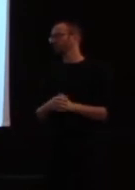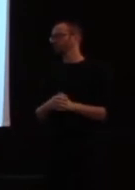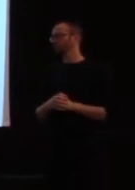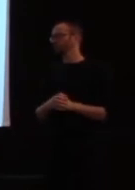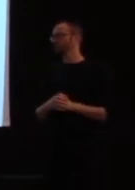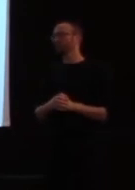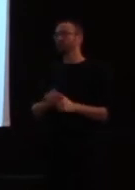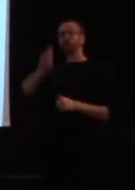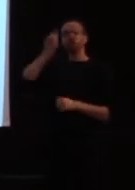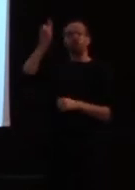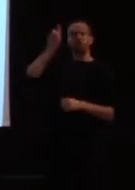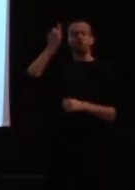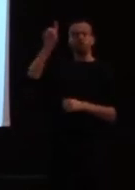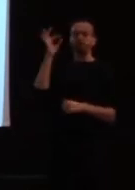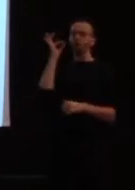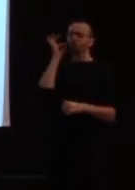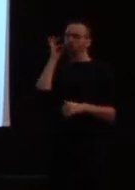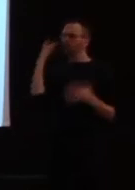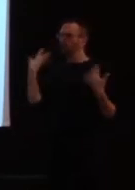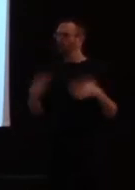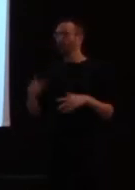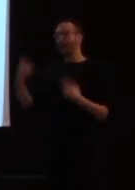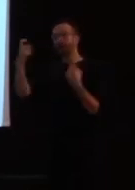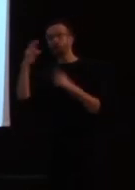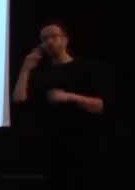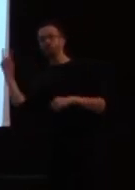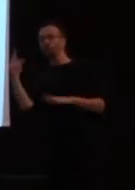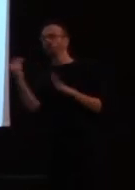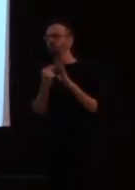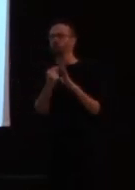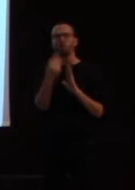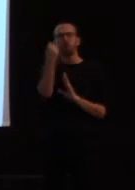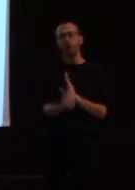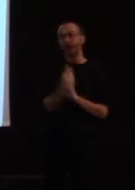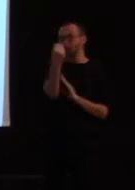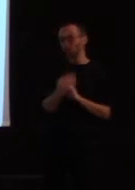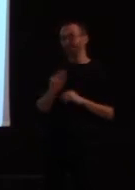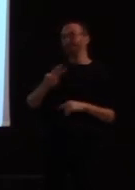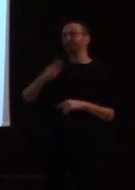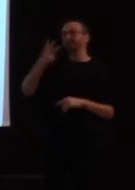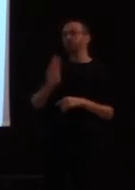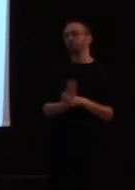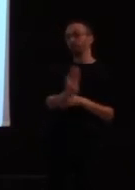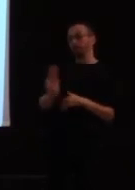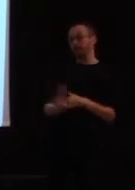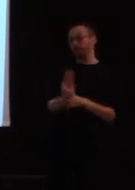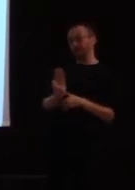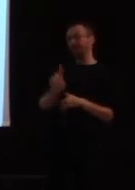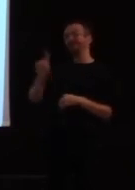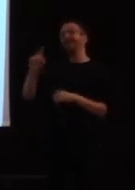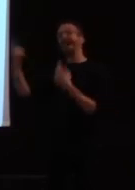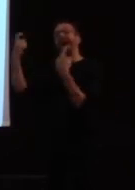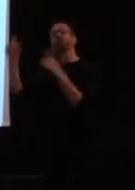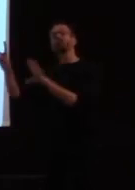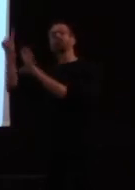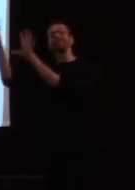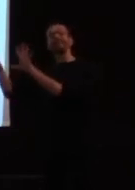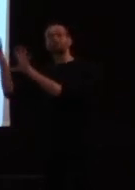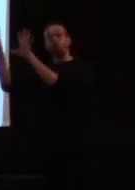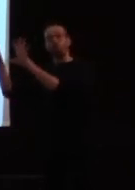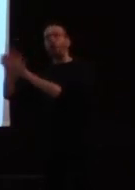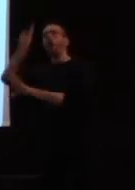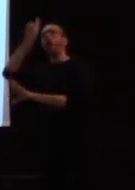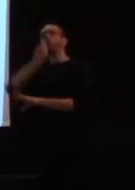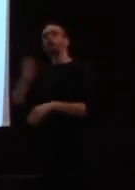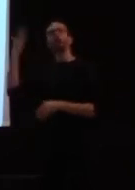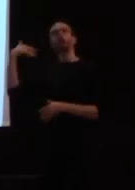Una de las profesoras muy bien valorada, era una profesora de tercero de primaria que los alumnos de sexto se acordaban de ella.